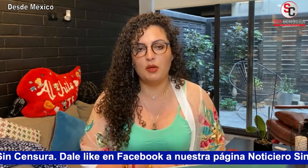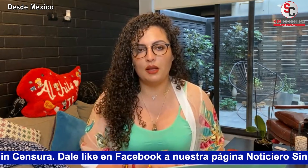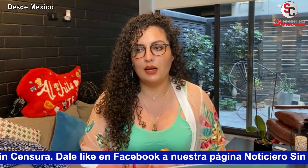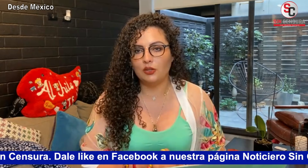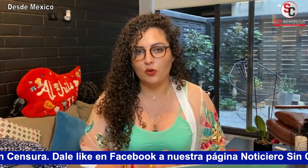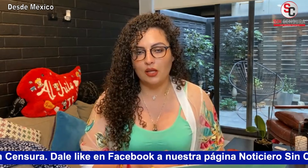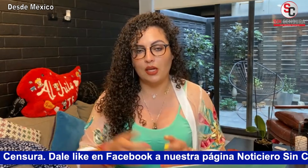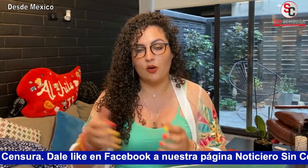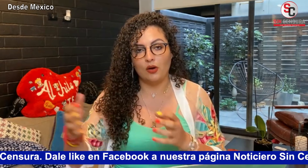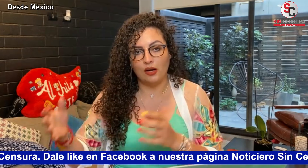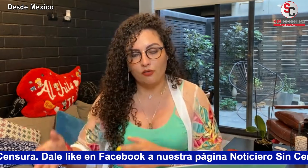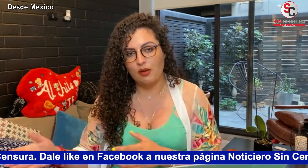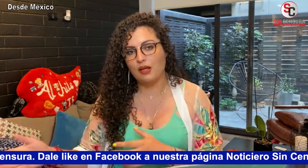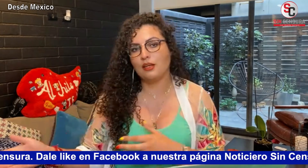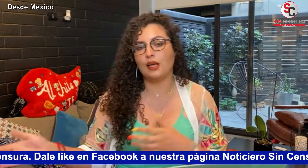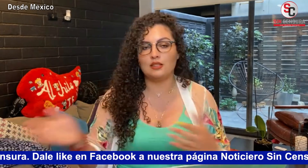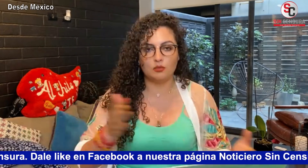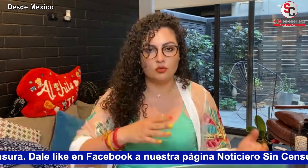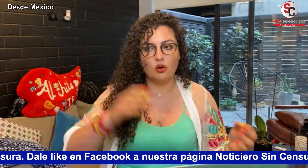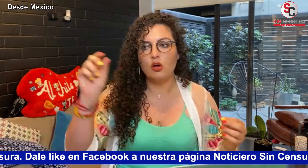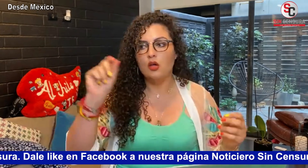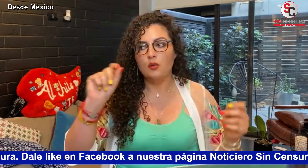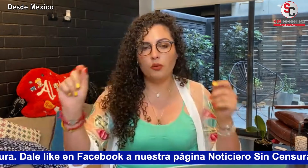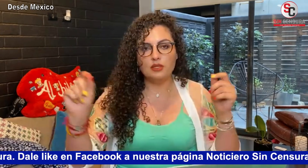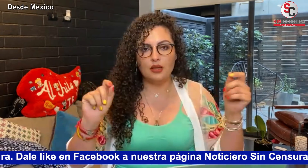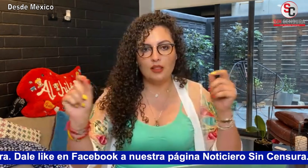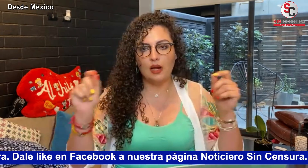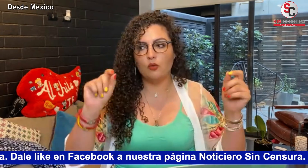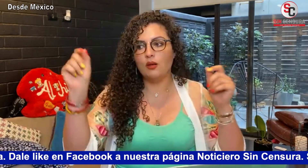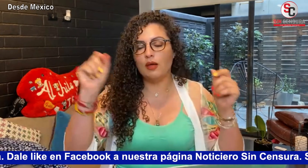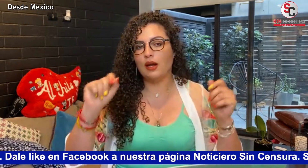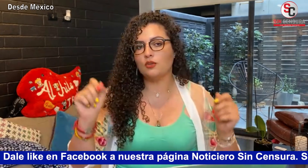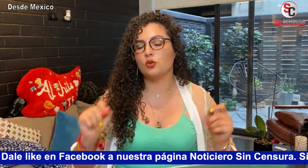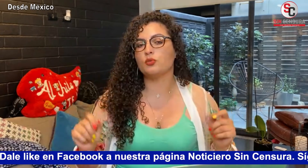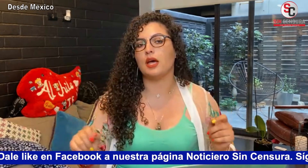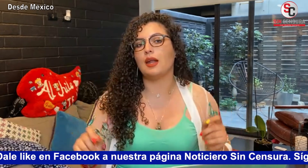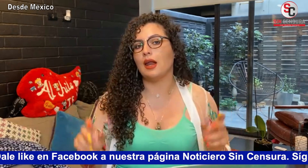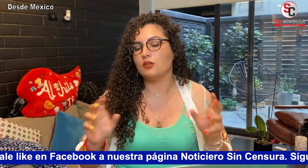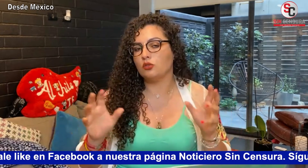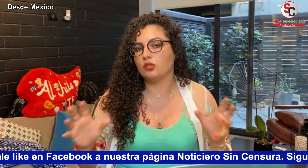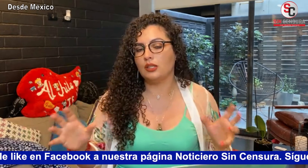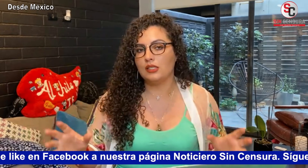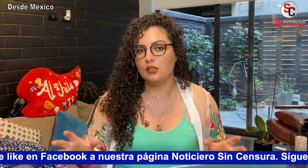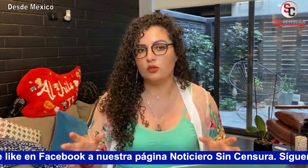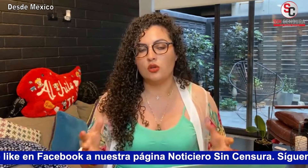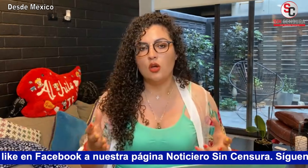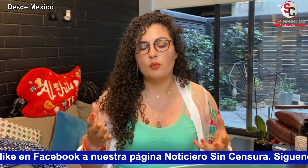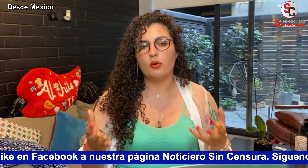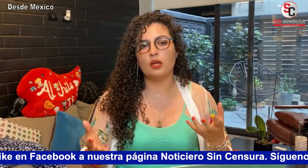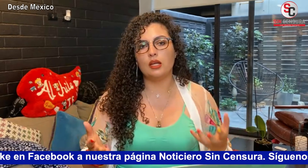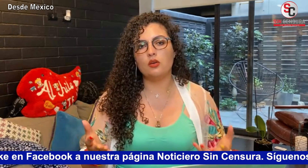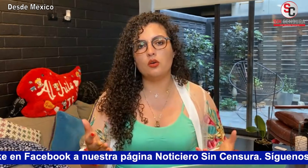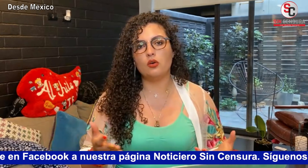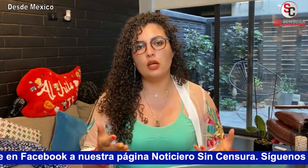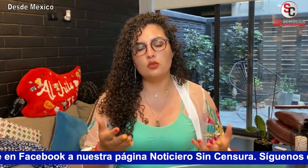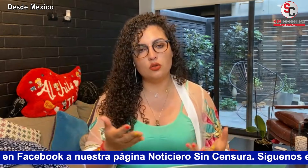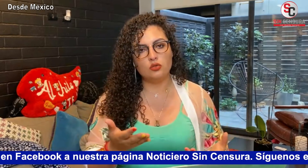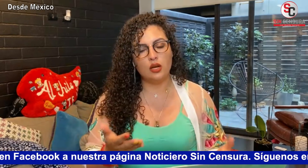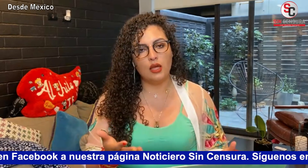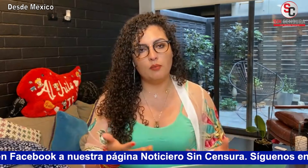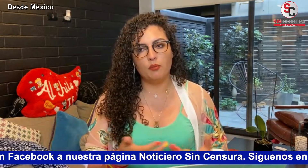reforma que le vino a dar en la torre y que con la reforma eléctrica se buscó, pues, de alguna manera subsanar estos detallitos? ¿Por qué